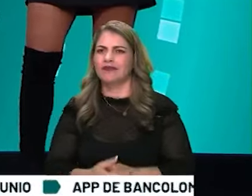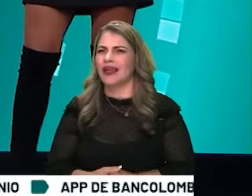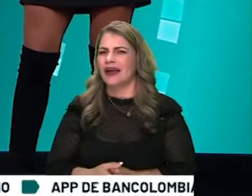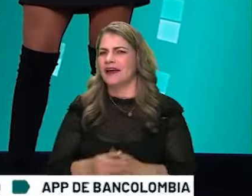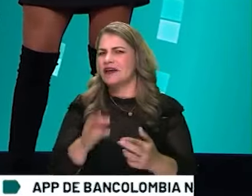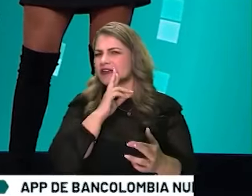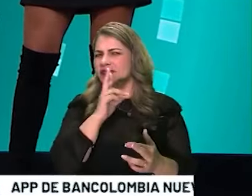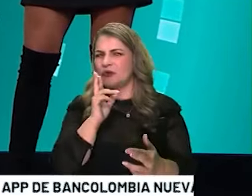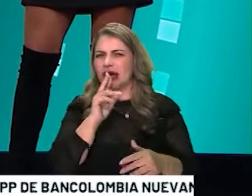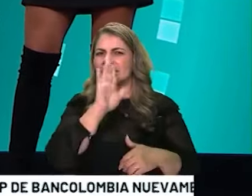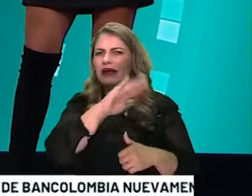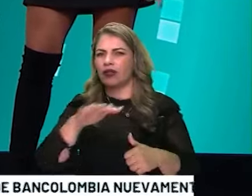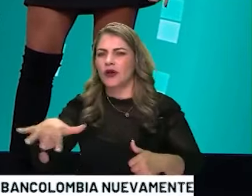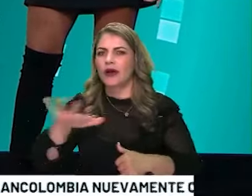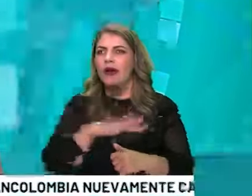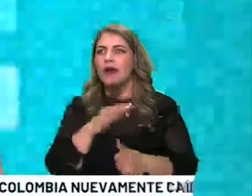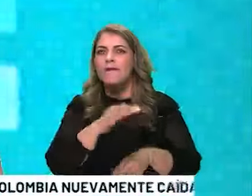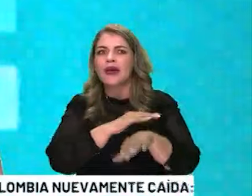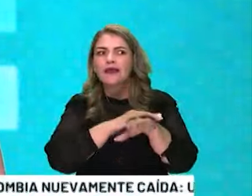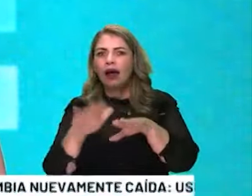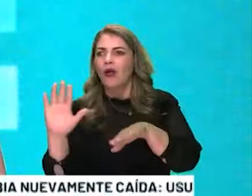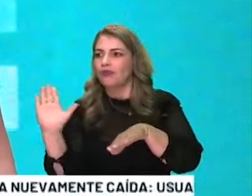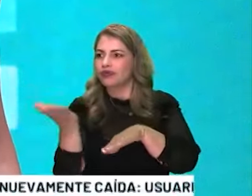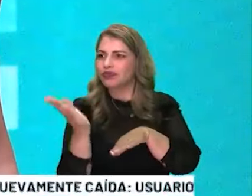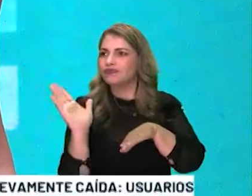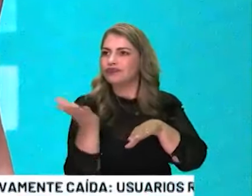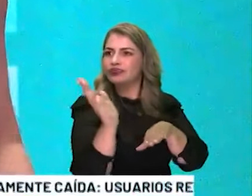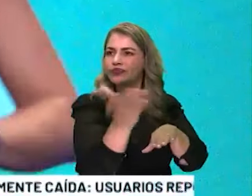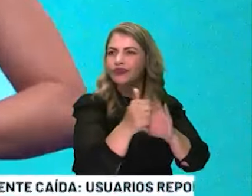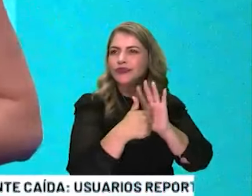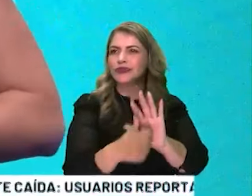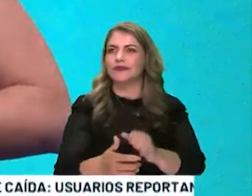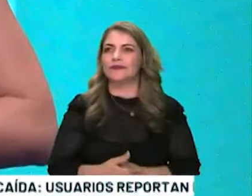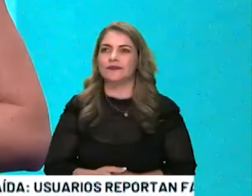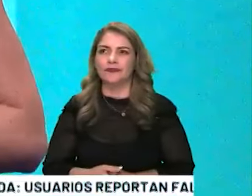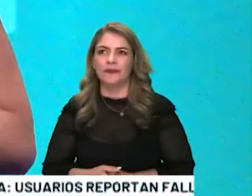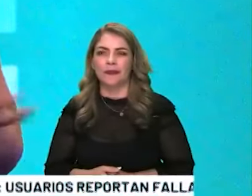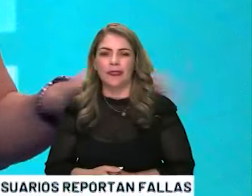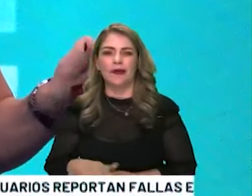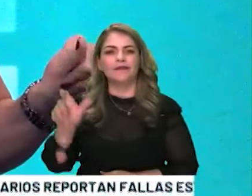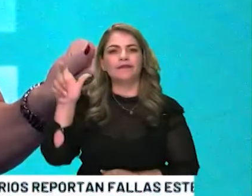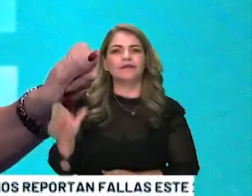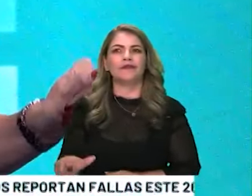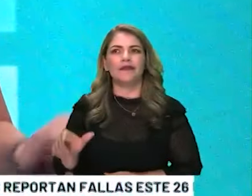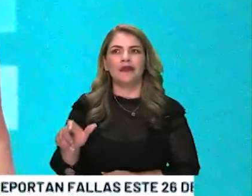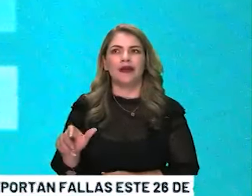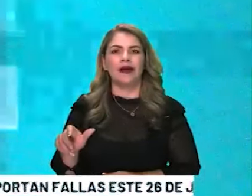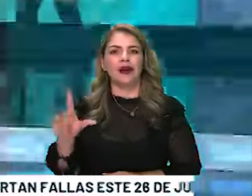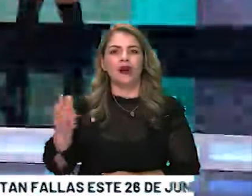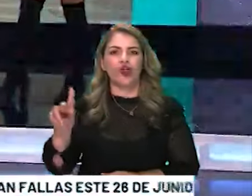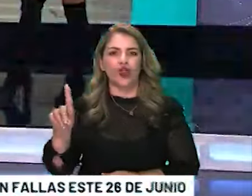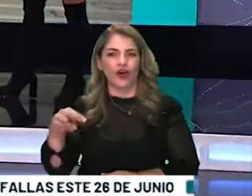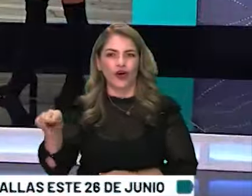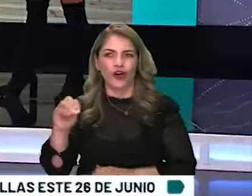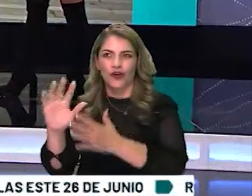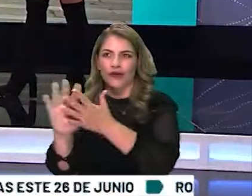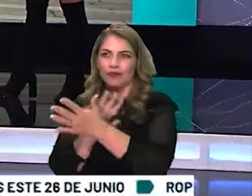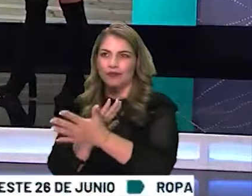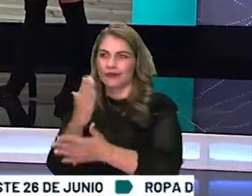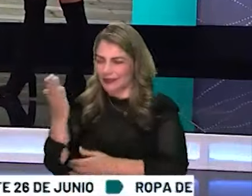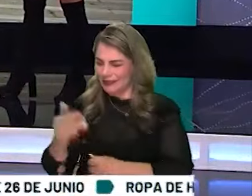Antioquia para exaltar lo mejor de la gastronomía en la región. Allí precisamente está Talía Londoño con todos los detalles. Talía, buenas